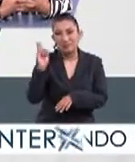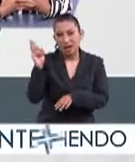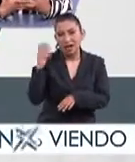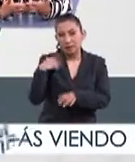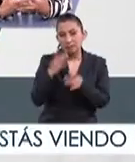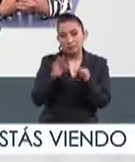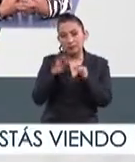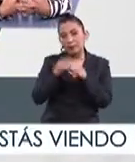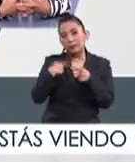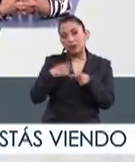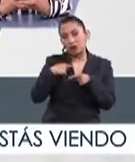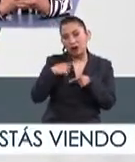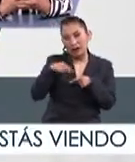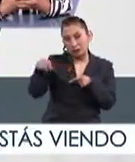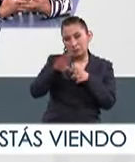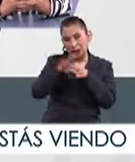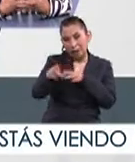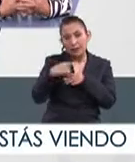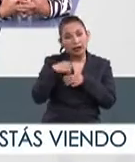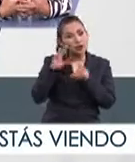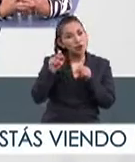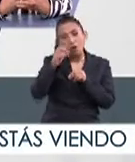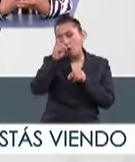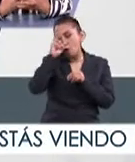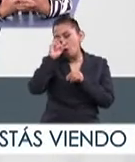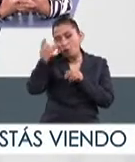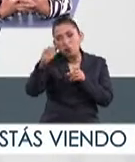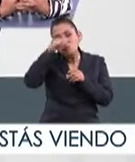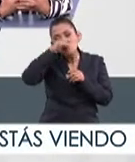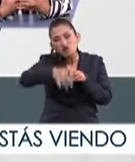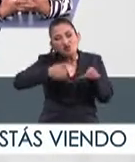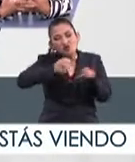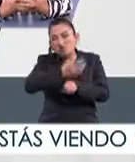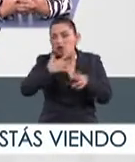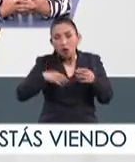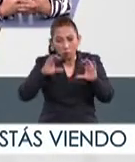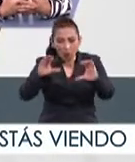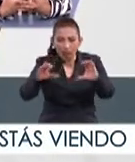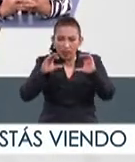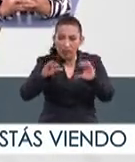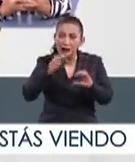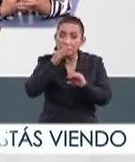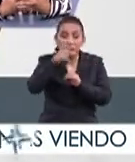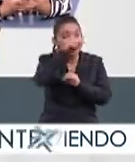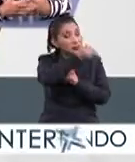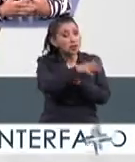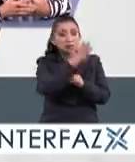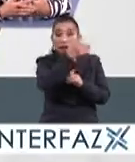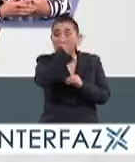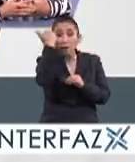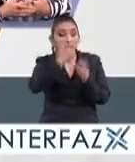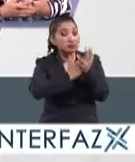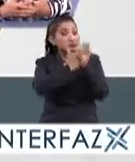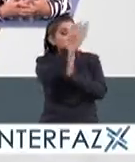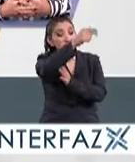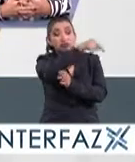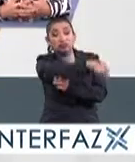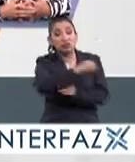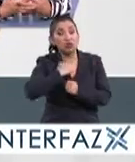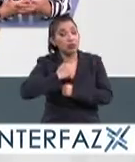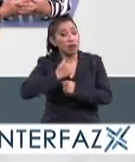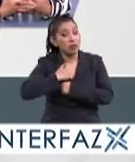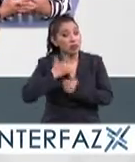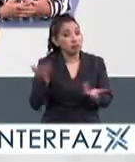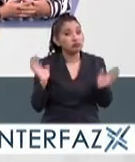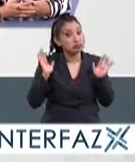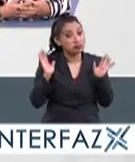charla con los migrantes también se les comentó, ¿verdad? No a la violencia. Es importante que ellos también se cuiden porque a ese nivel no sabemos hasta dónde vayan a tener